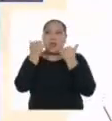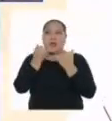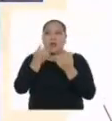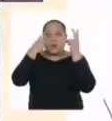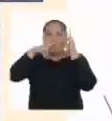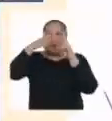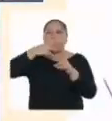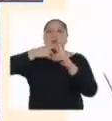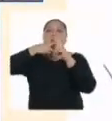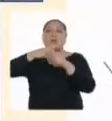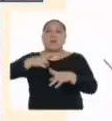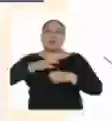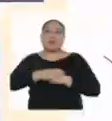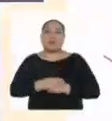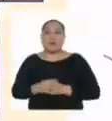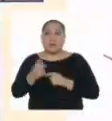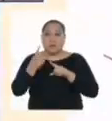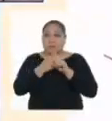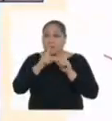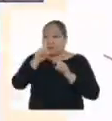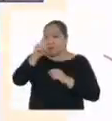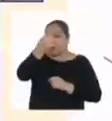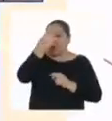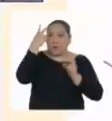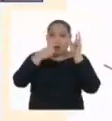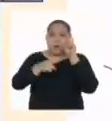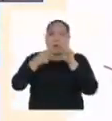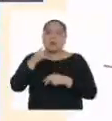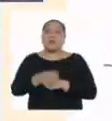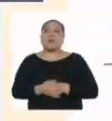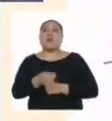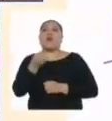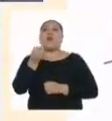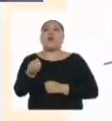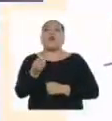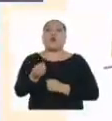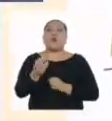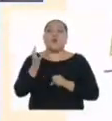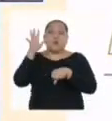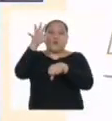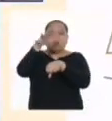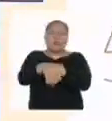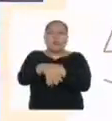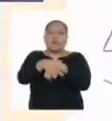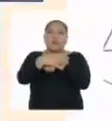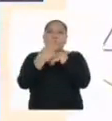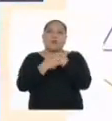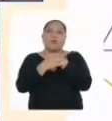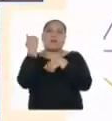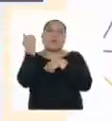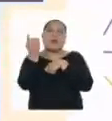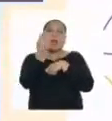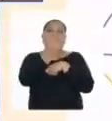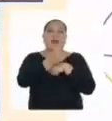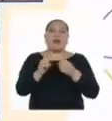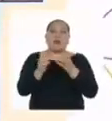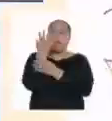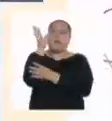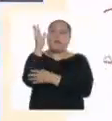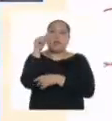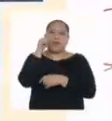Ahora veremos los resultados, pero primero debemos de ver cómo deberían estar cubiertas las hojas de cada planta para